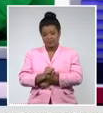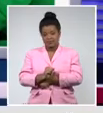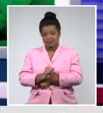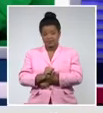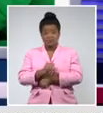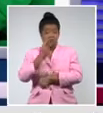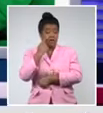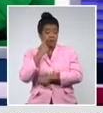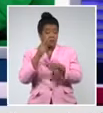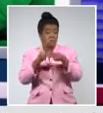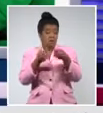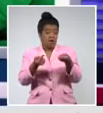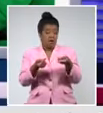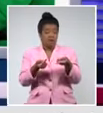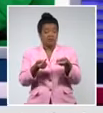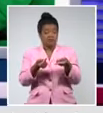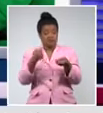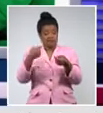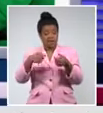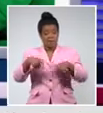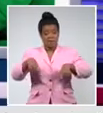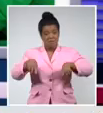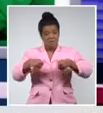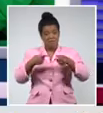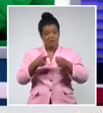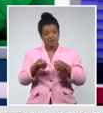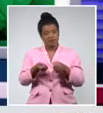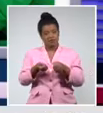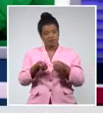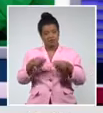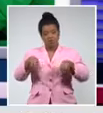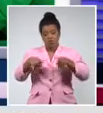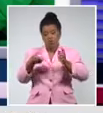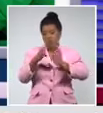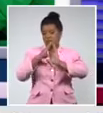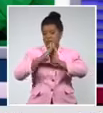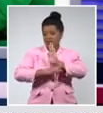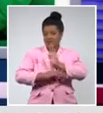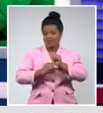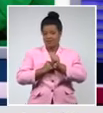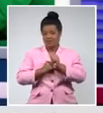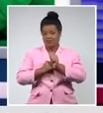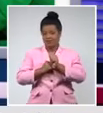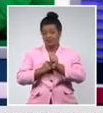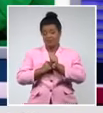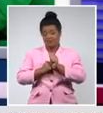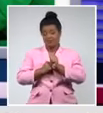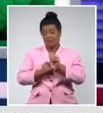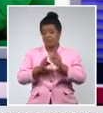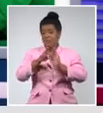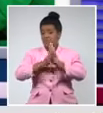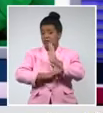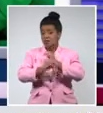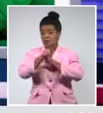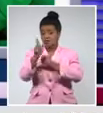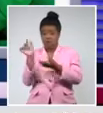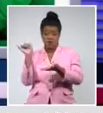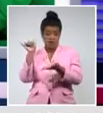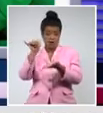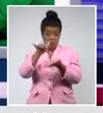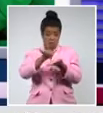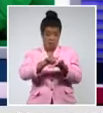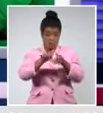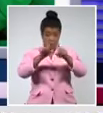cumplimiento por las violaciones que se dieron en el protocolo de los viajeros que arribaban a nuestro